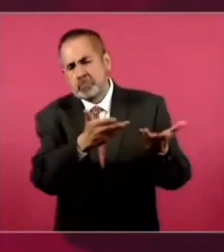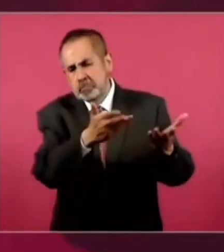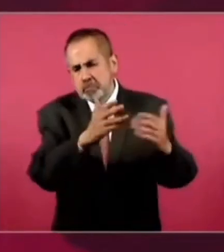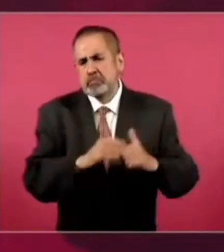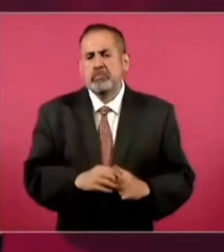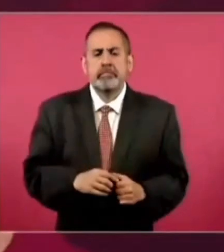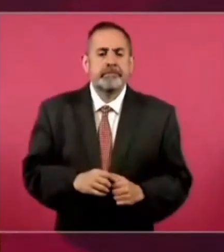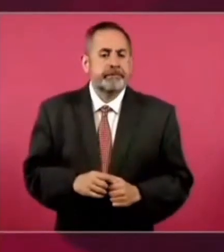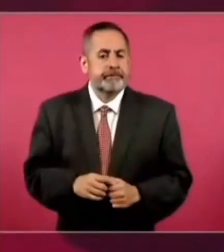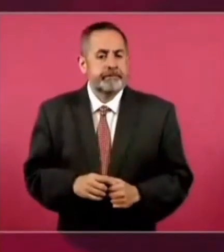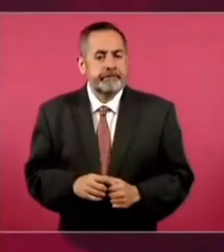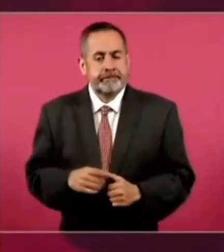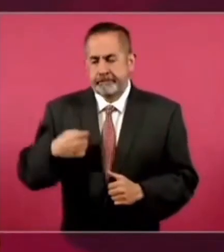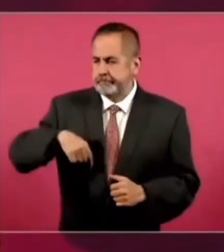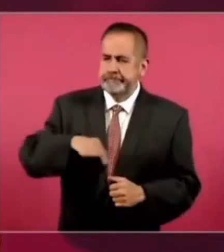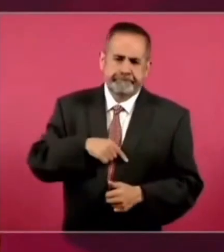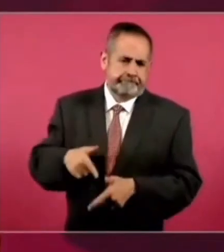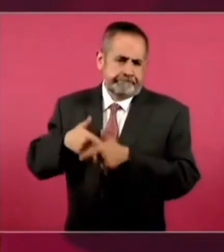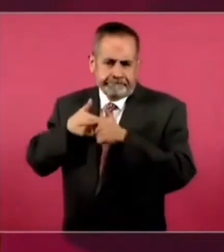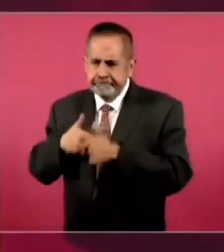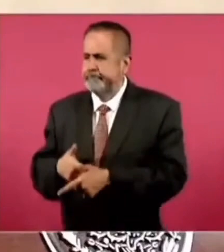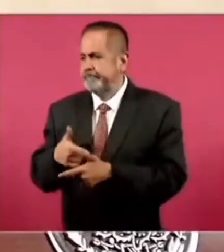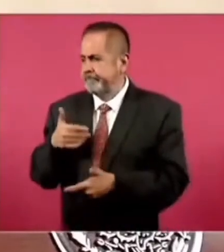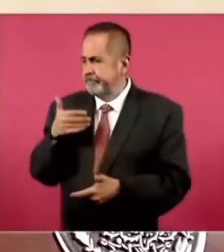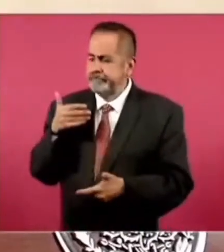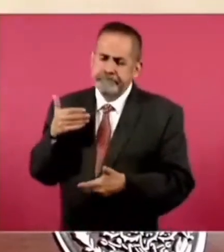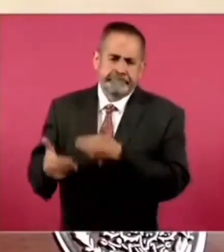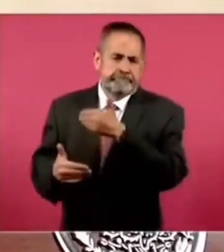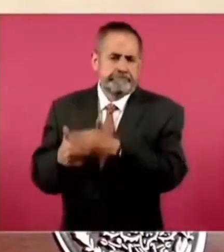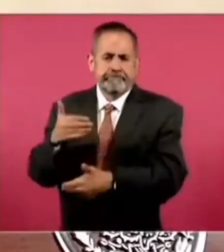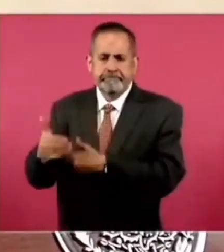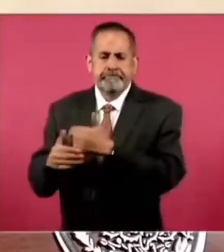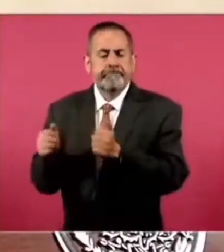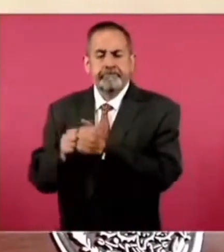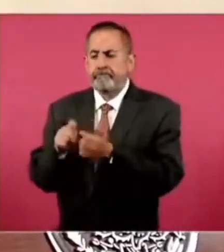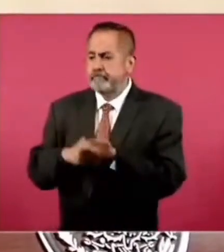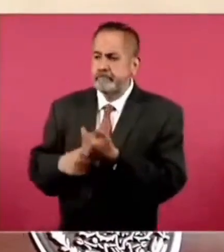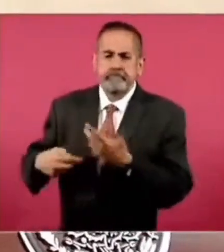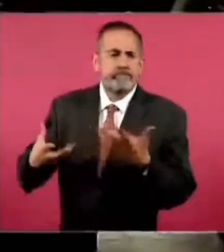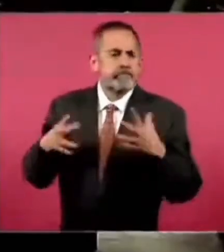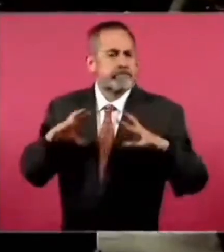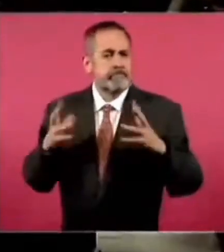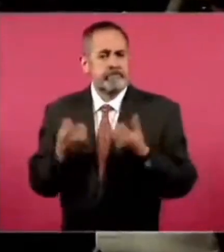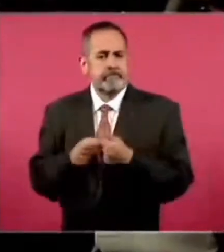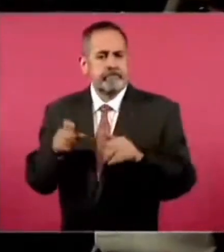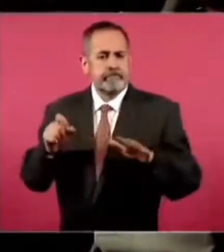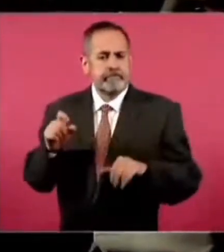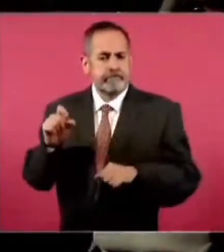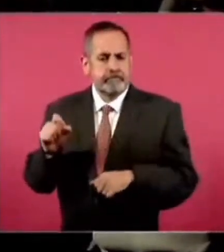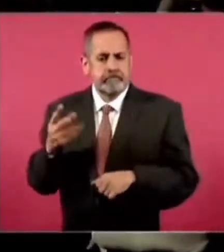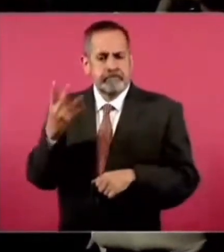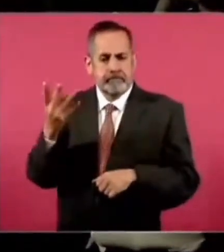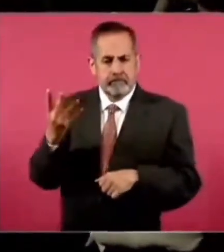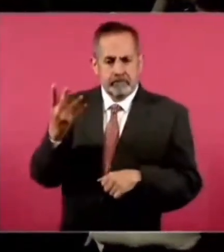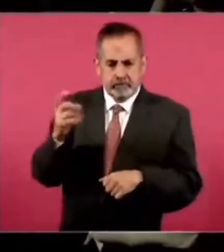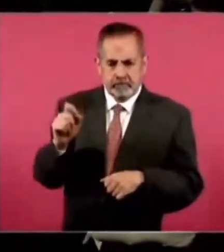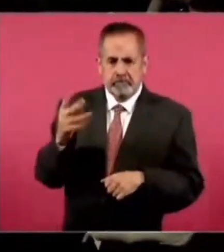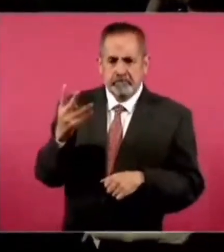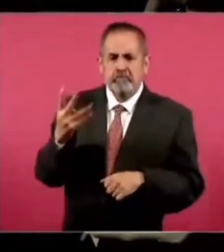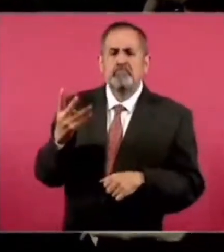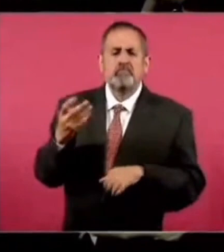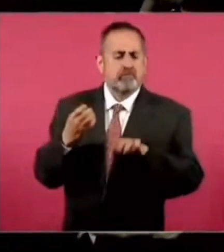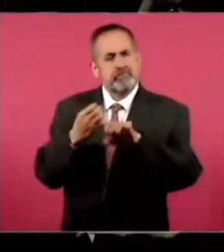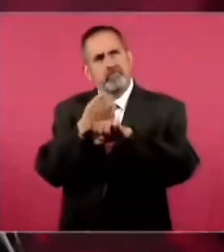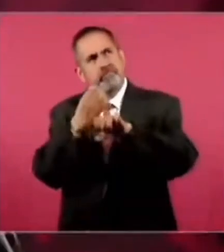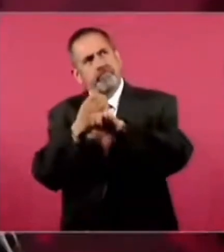vamos a seguir avanzando con estos 24 estados que ya los